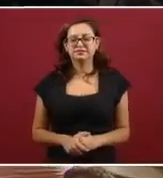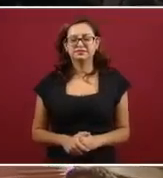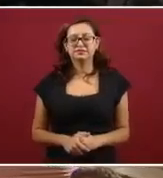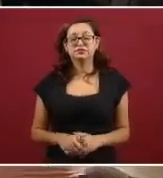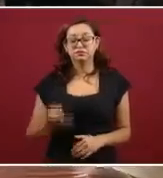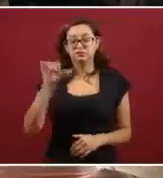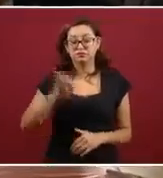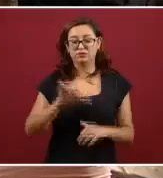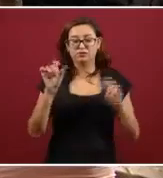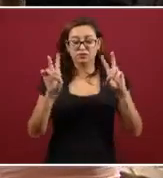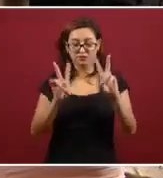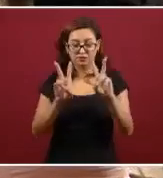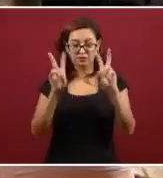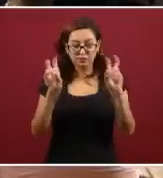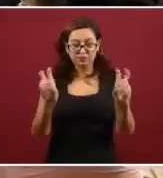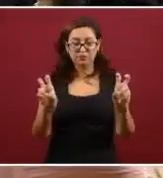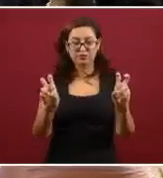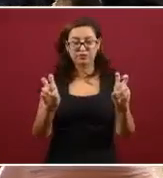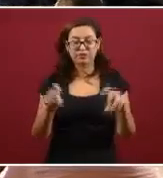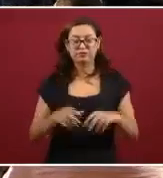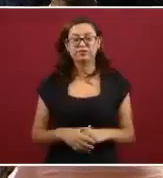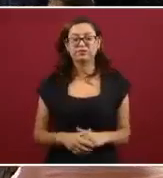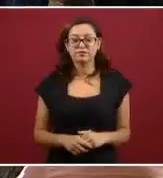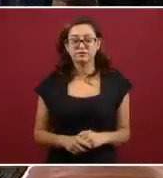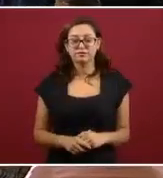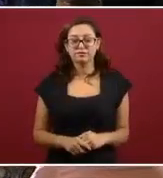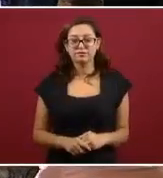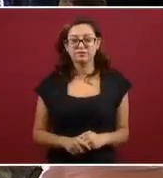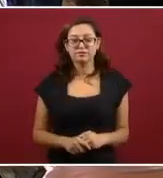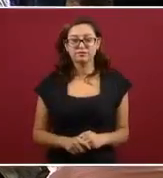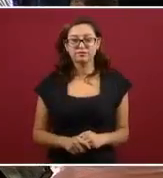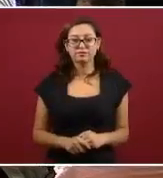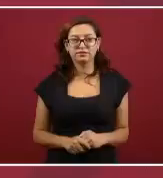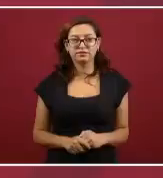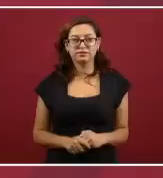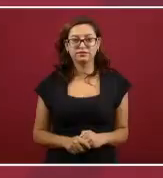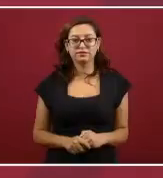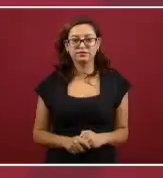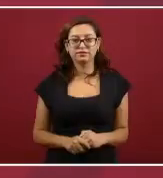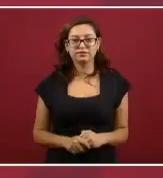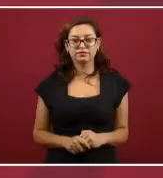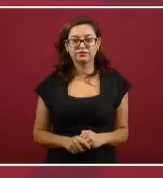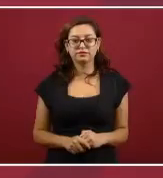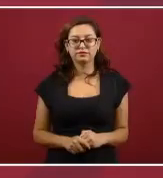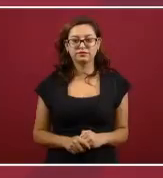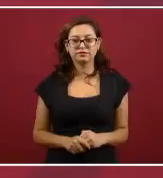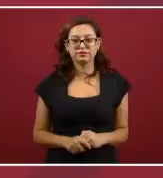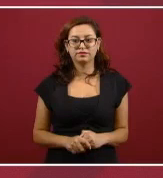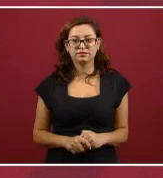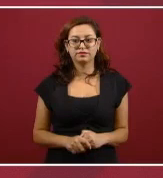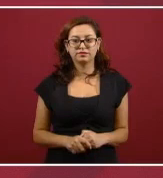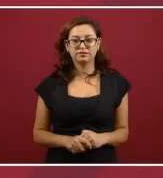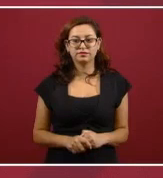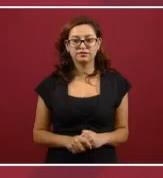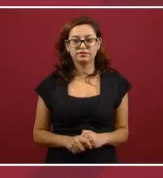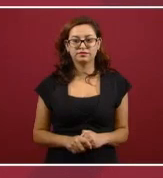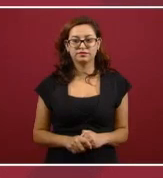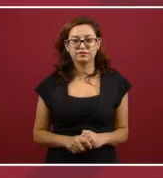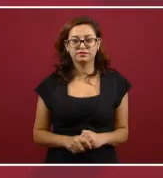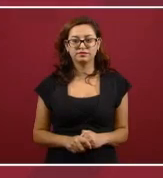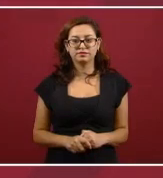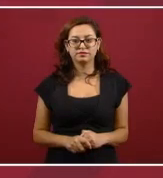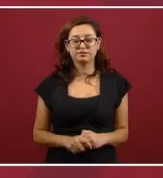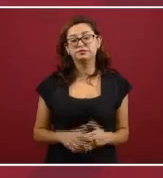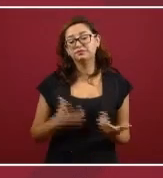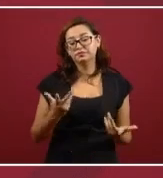tratar el tema de los aranceles a las estructuras